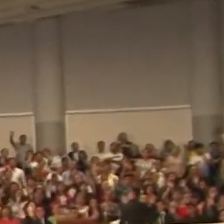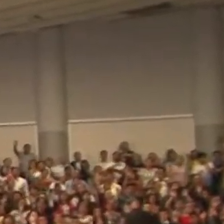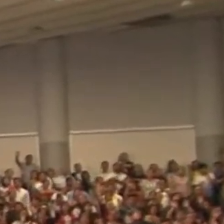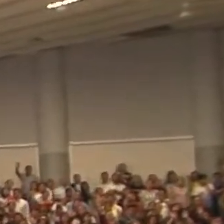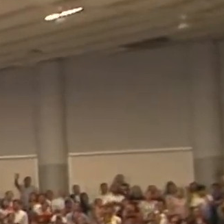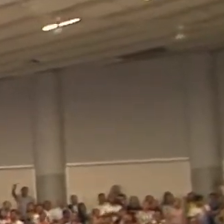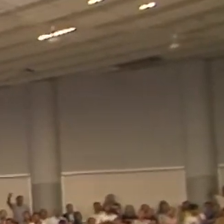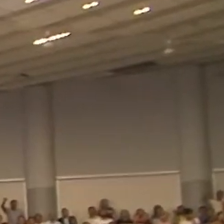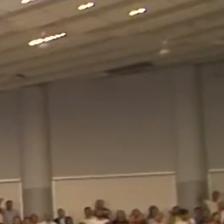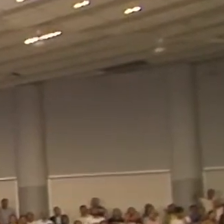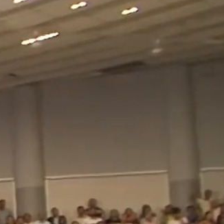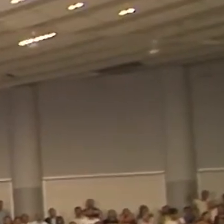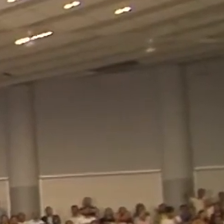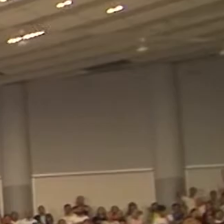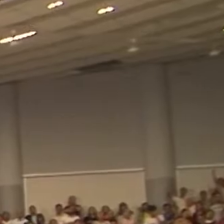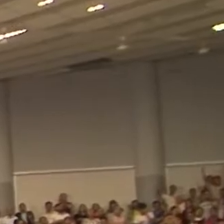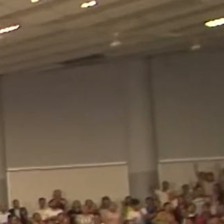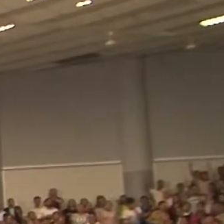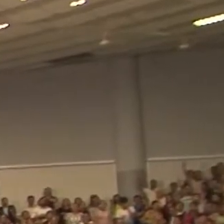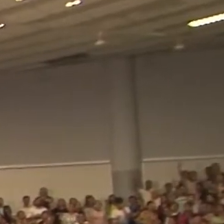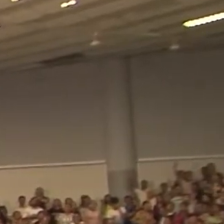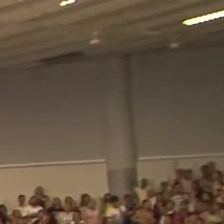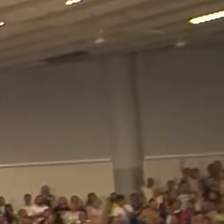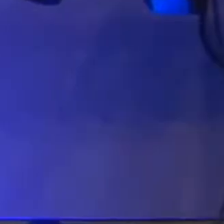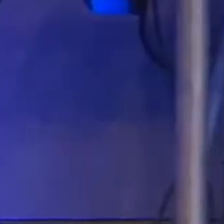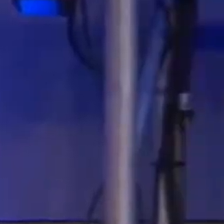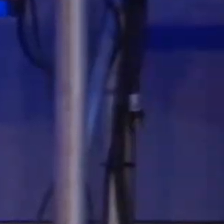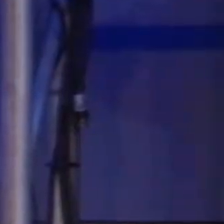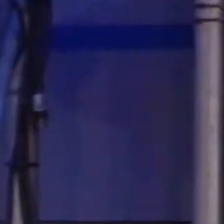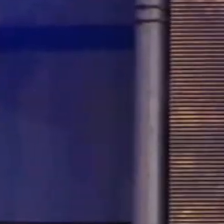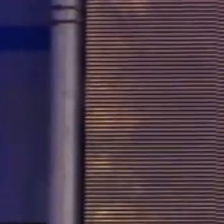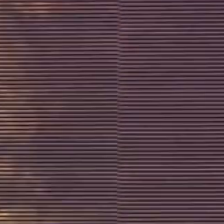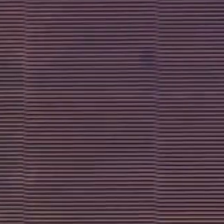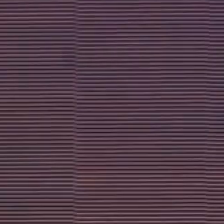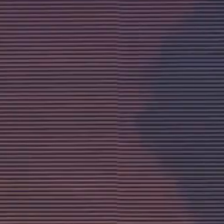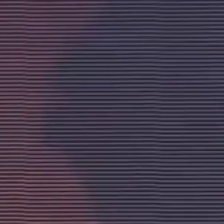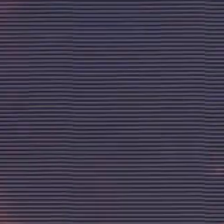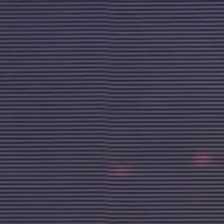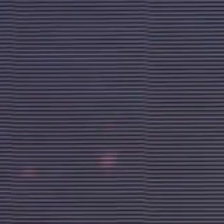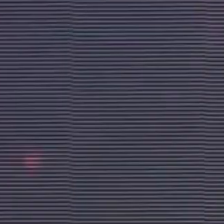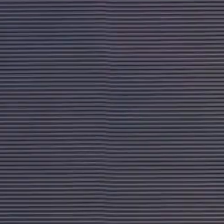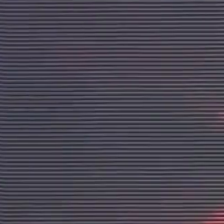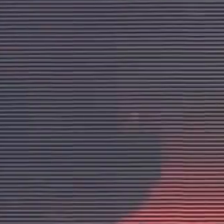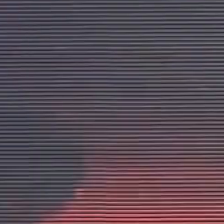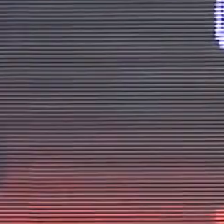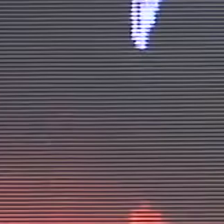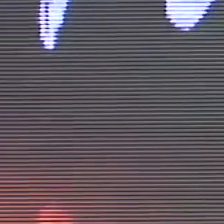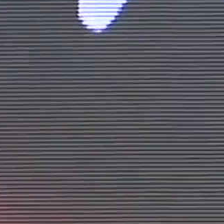manera. Nosotros debemos entenderlo proféticamente. Una de las olas más poderosas que está empezando a llegar a